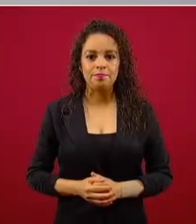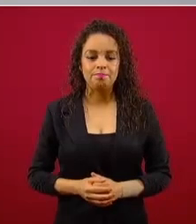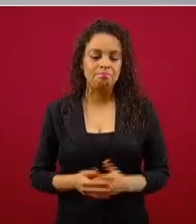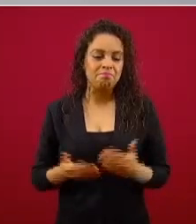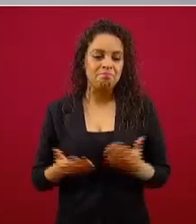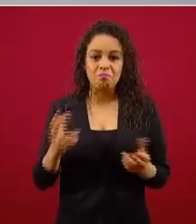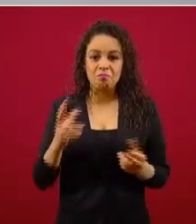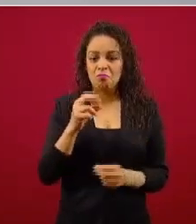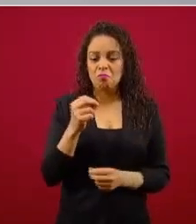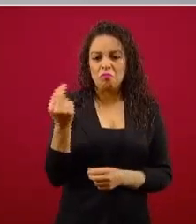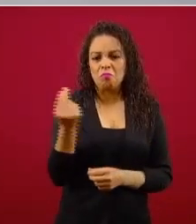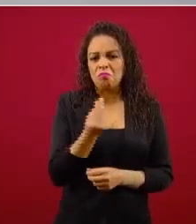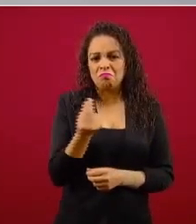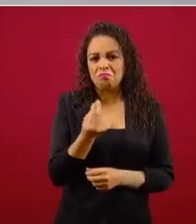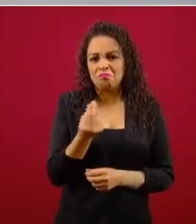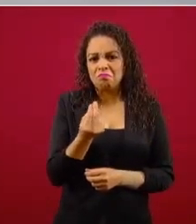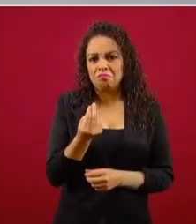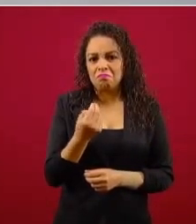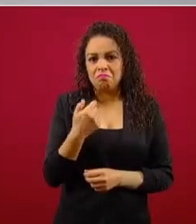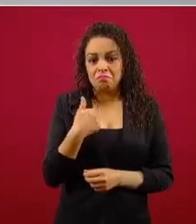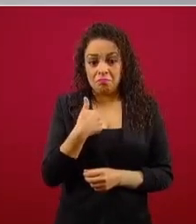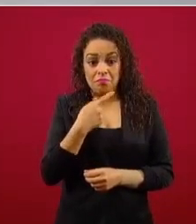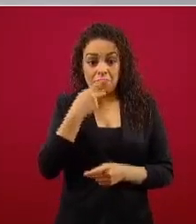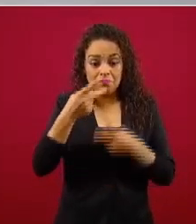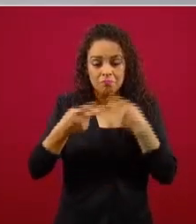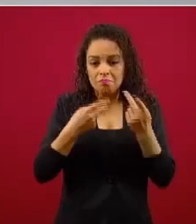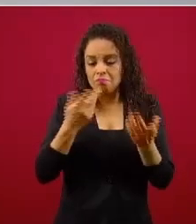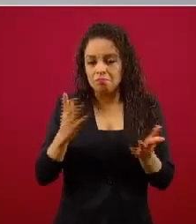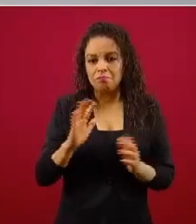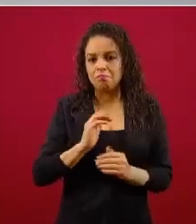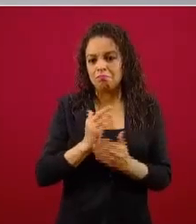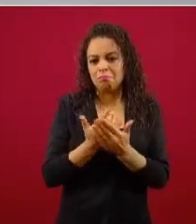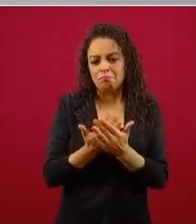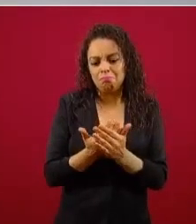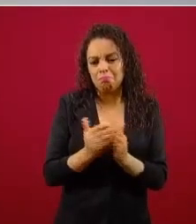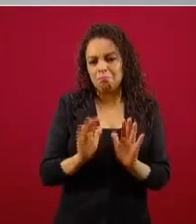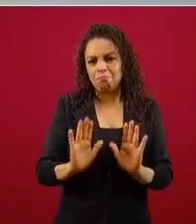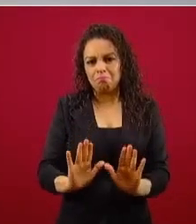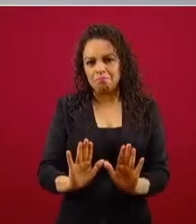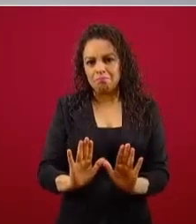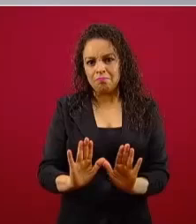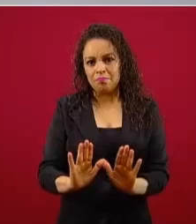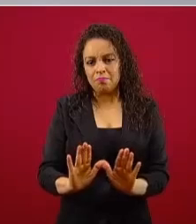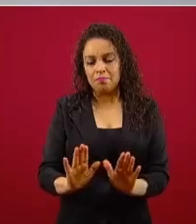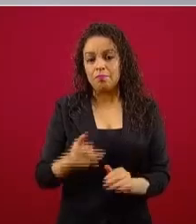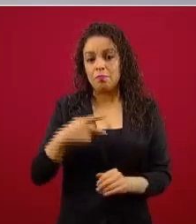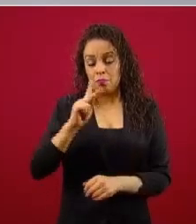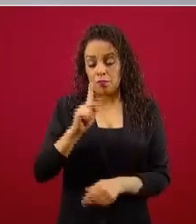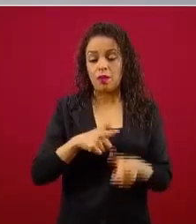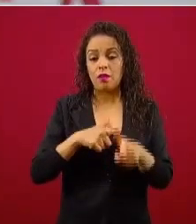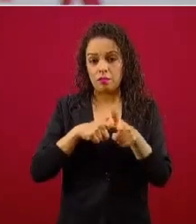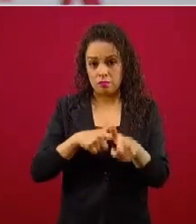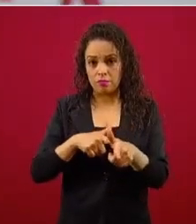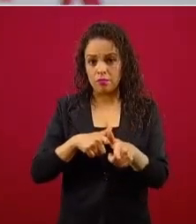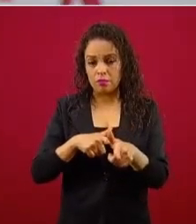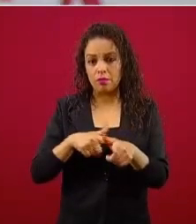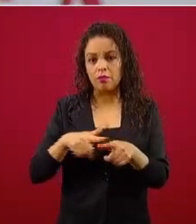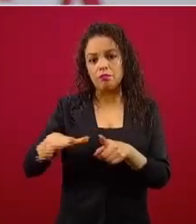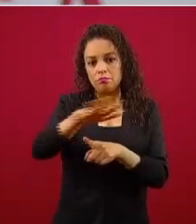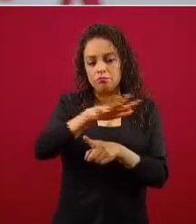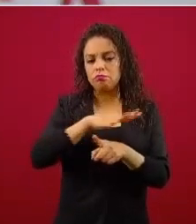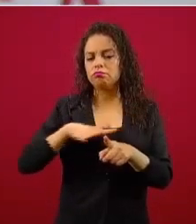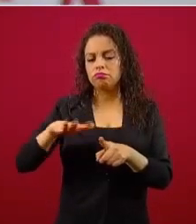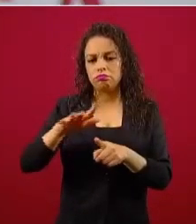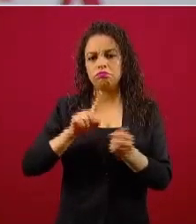lo único que diría, pues, que se mantengan las libertades